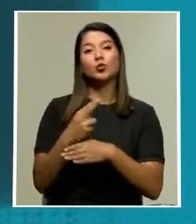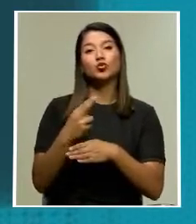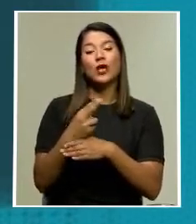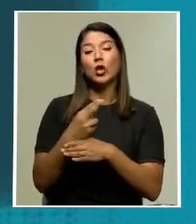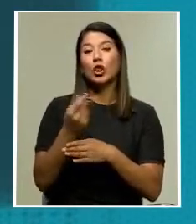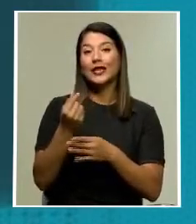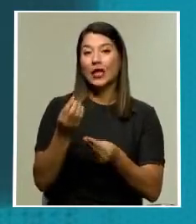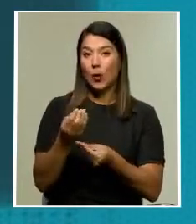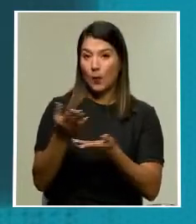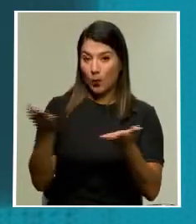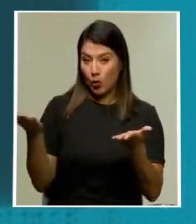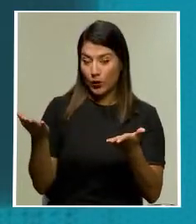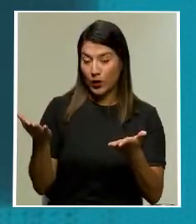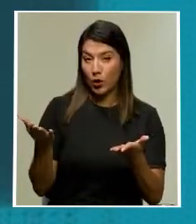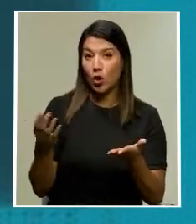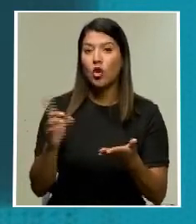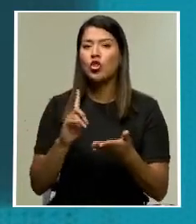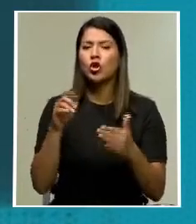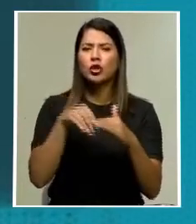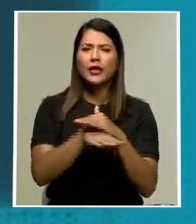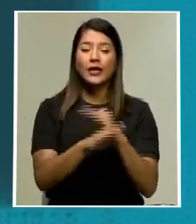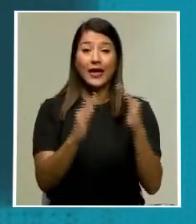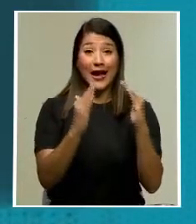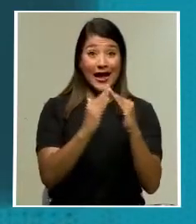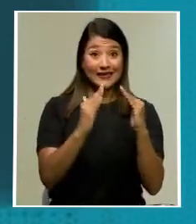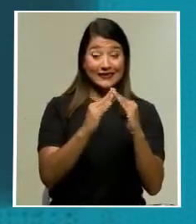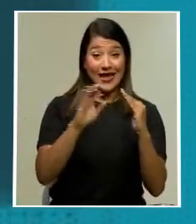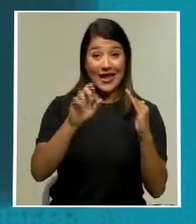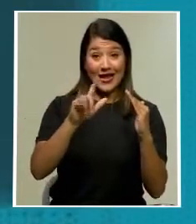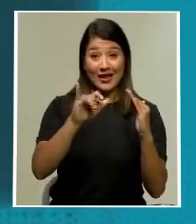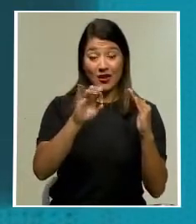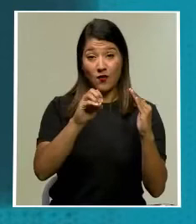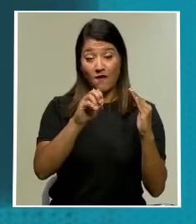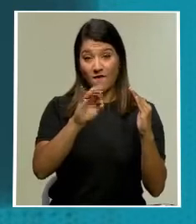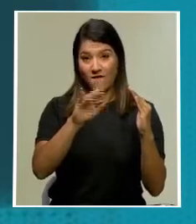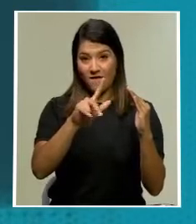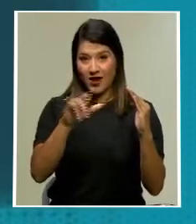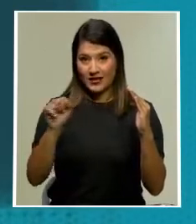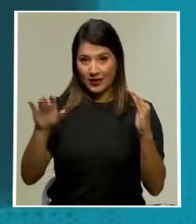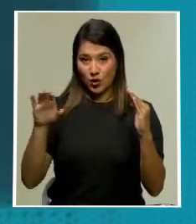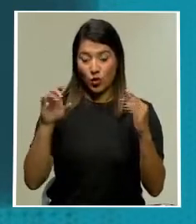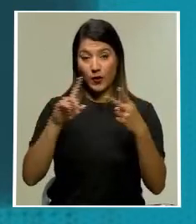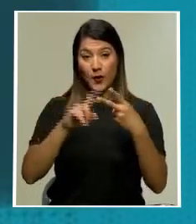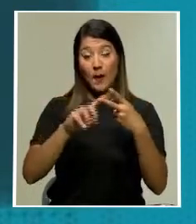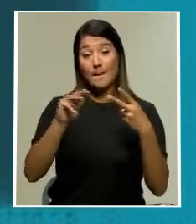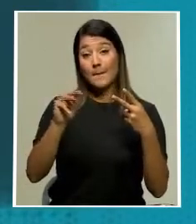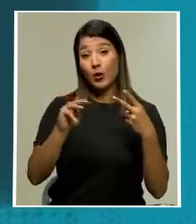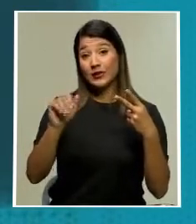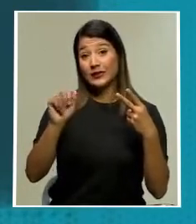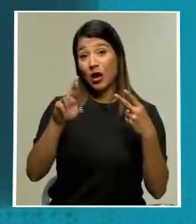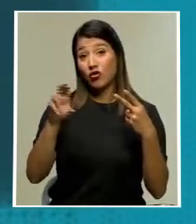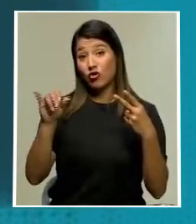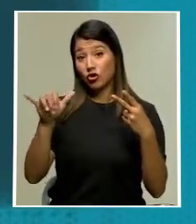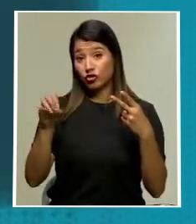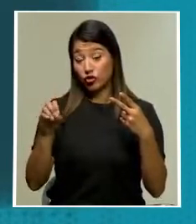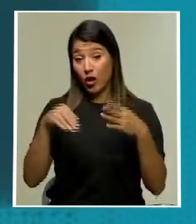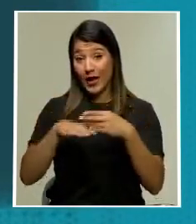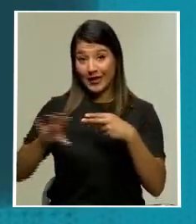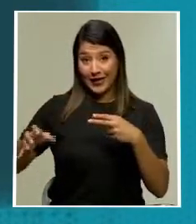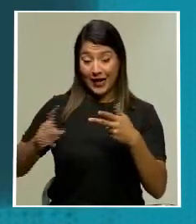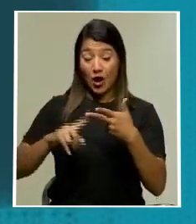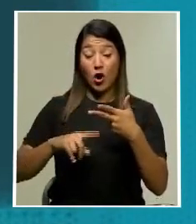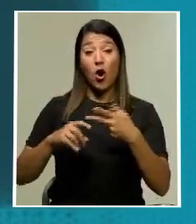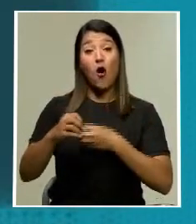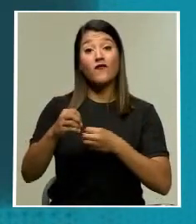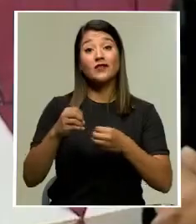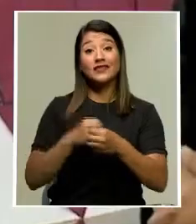allanamientos se dieron en la vivienda de Elio Fallas en Curridabat, en la vivienda de Mauricio Arroyo en Naranjo y en las oficinas centrales del Ministerio